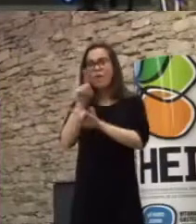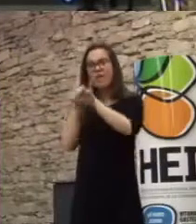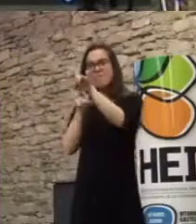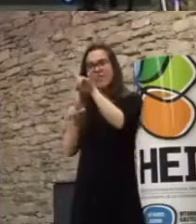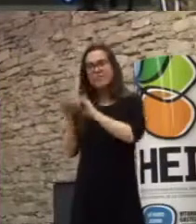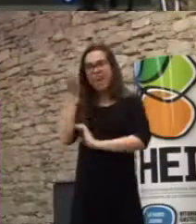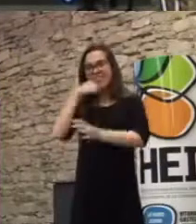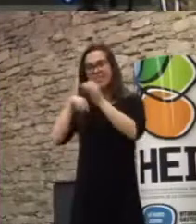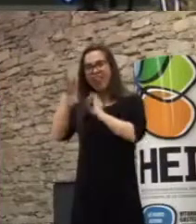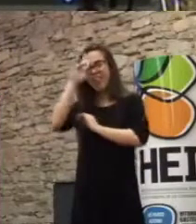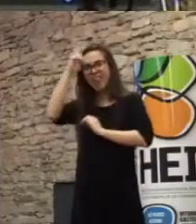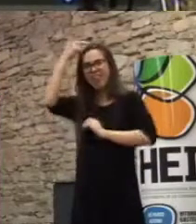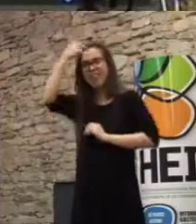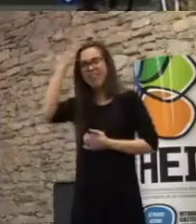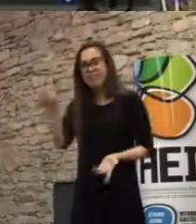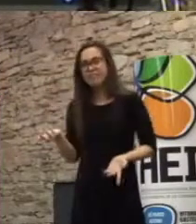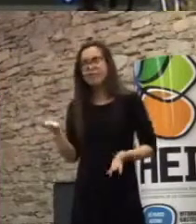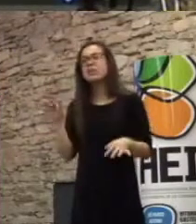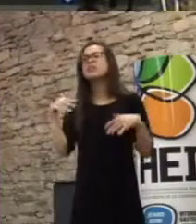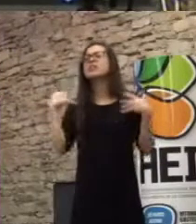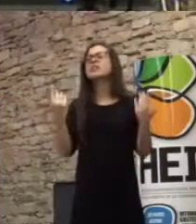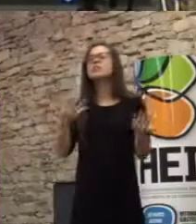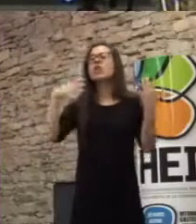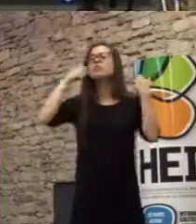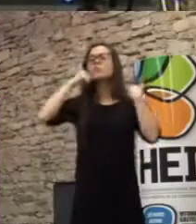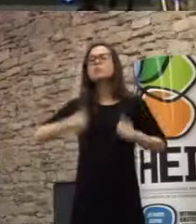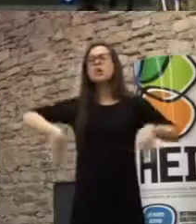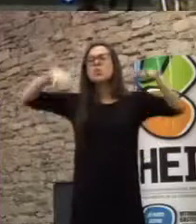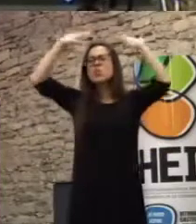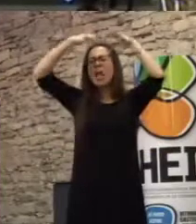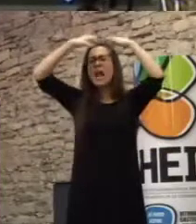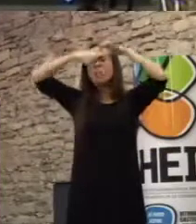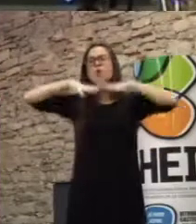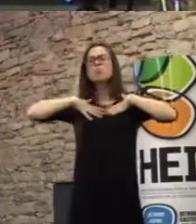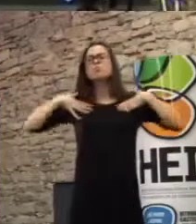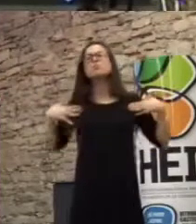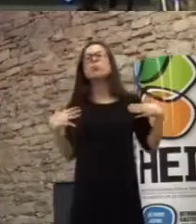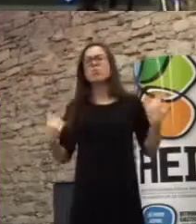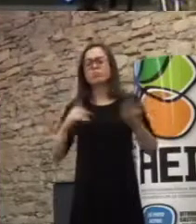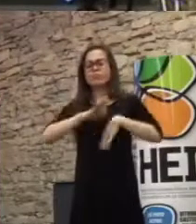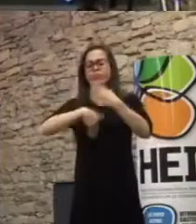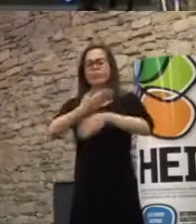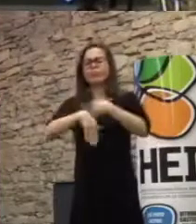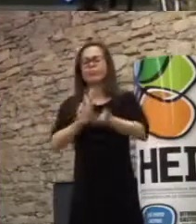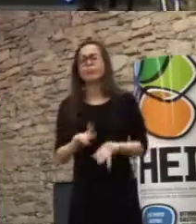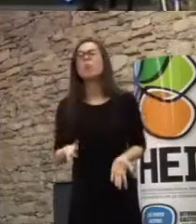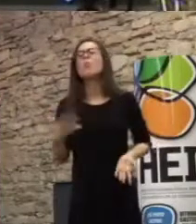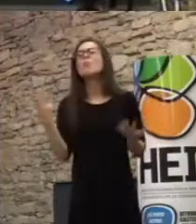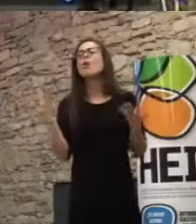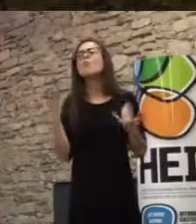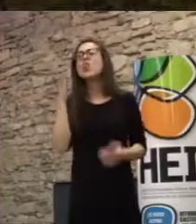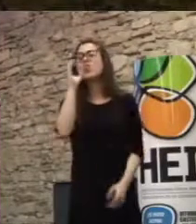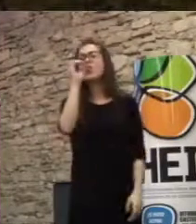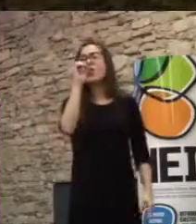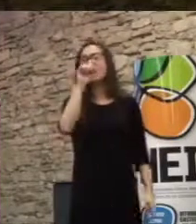sabéis cuánto tiempo estaba el cerebro humano en procesar una emoción 04 segundos por lo